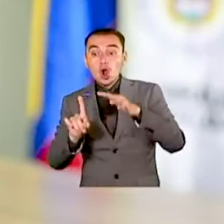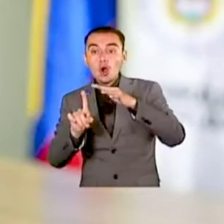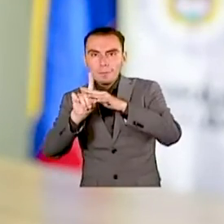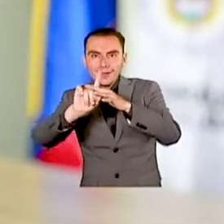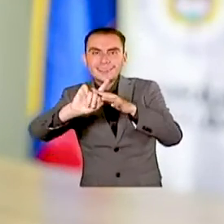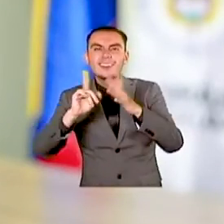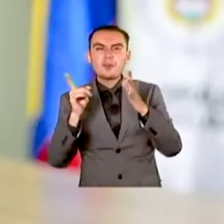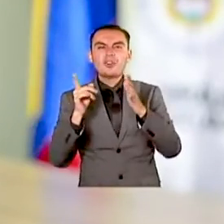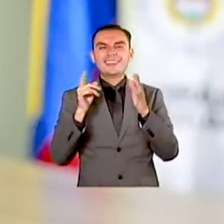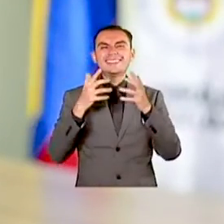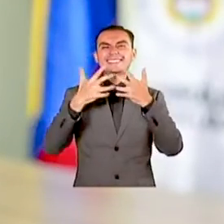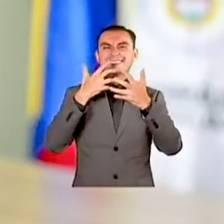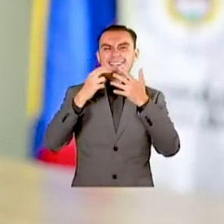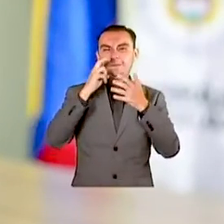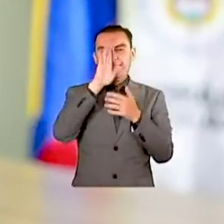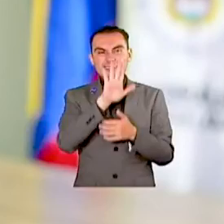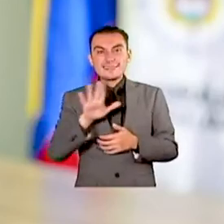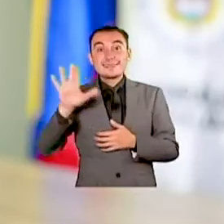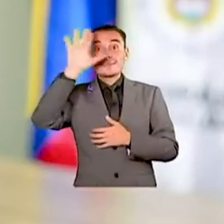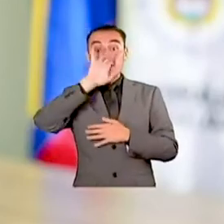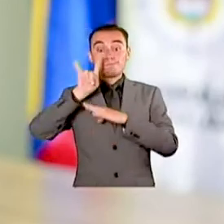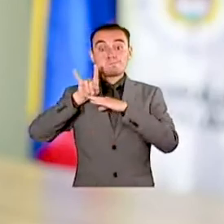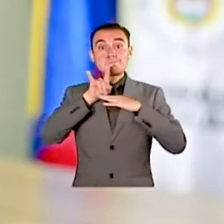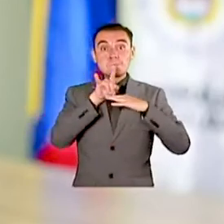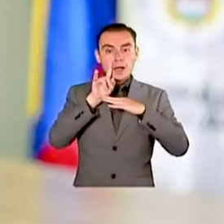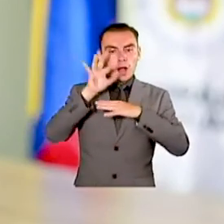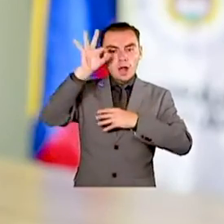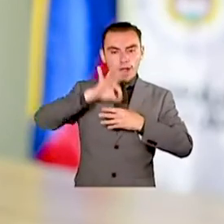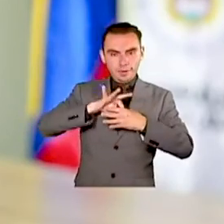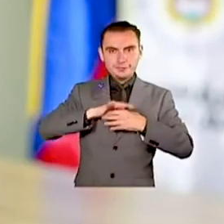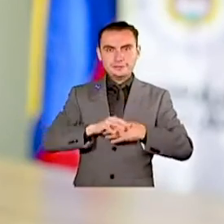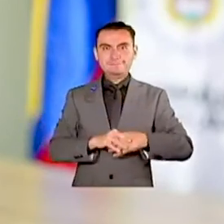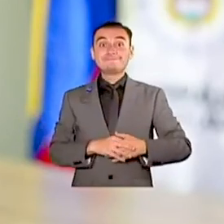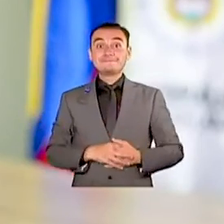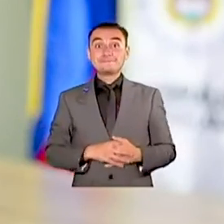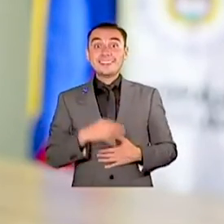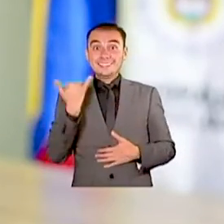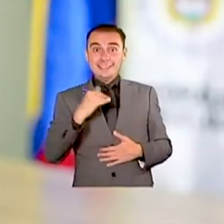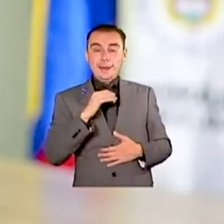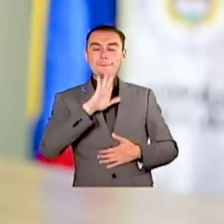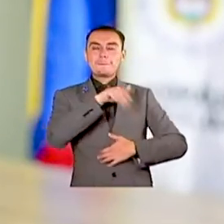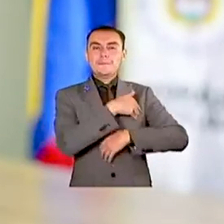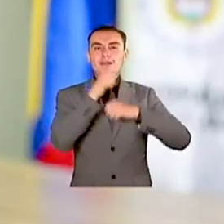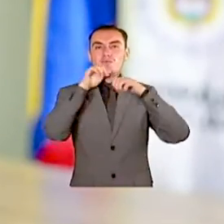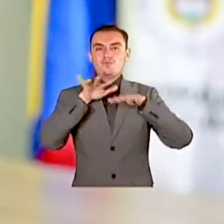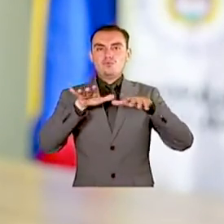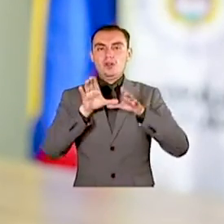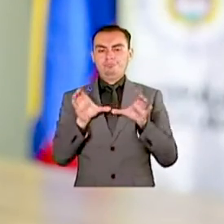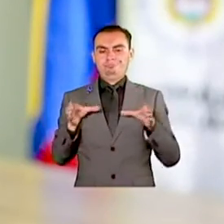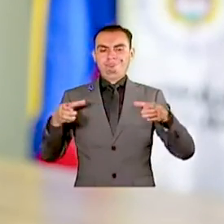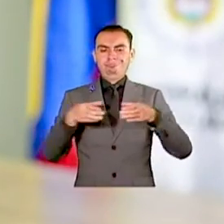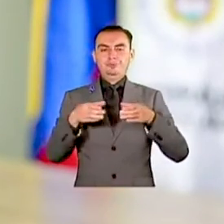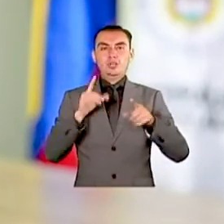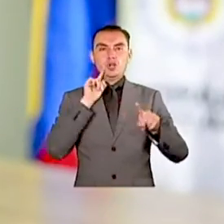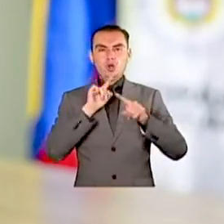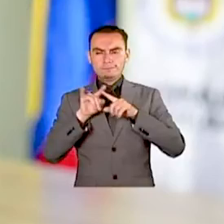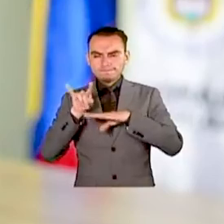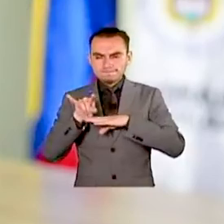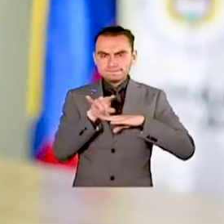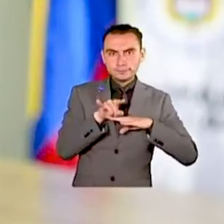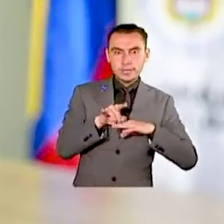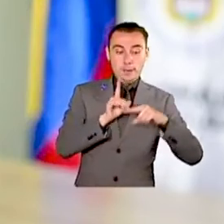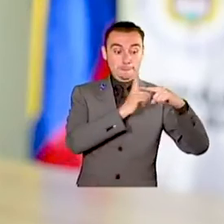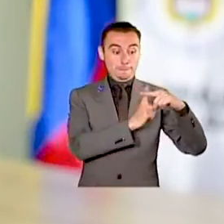Sistema Nacional de Vigilancia Electoral, donde el Ministerio Público se integra para hacer esta vigilancia, no solo con